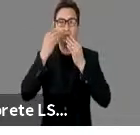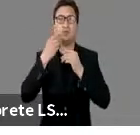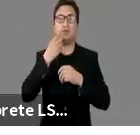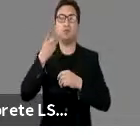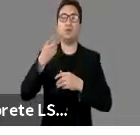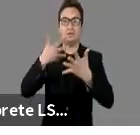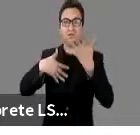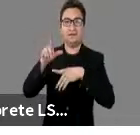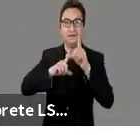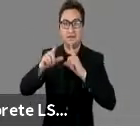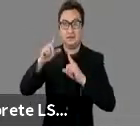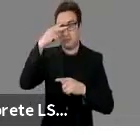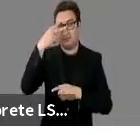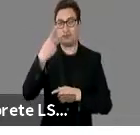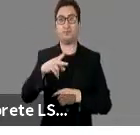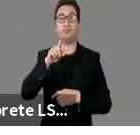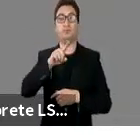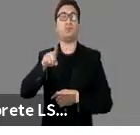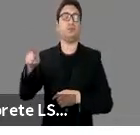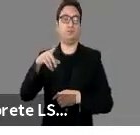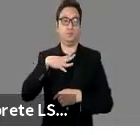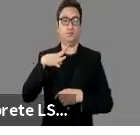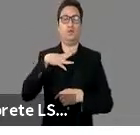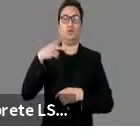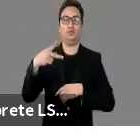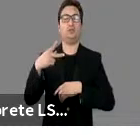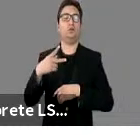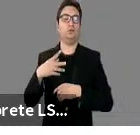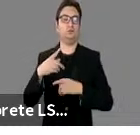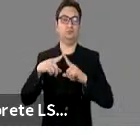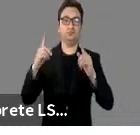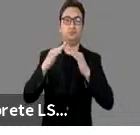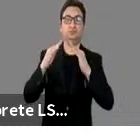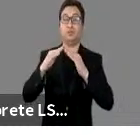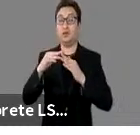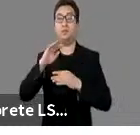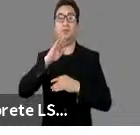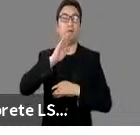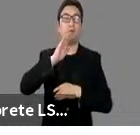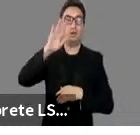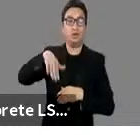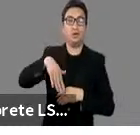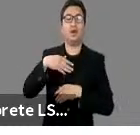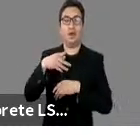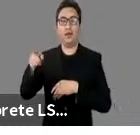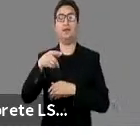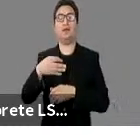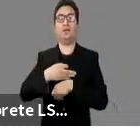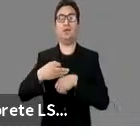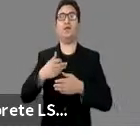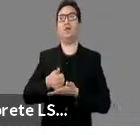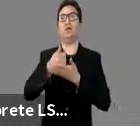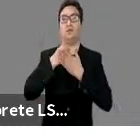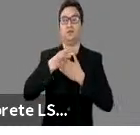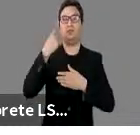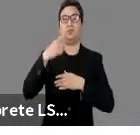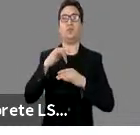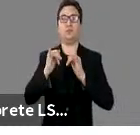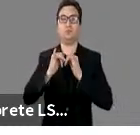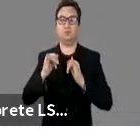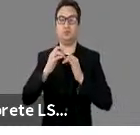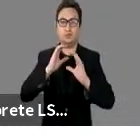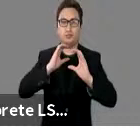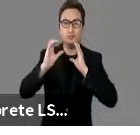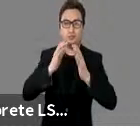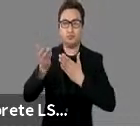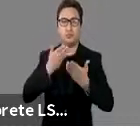señas mexicanas que ellos tienen en lo particular. Entonces se llamó a la mamá y ella fue la que nos ayudó para la comunicación a través de lenguas